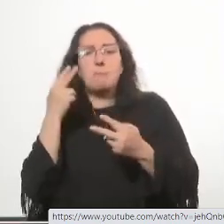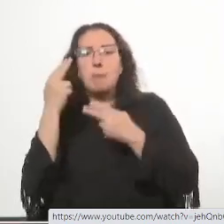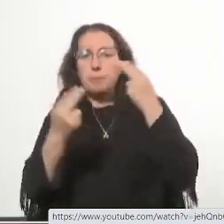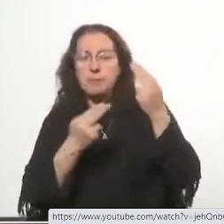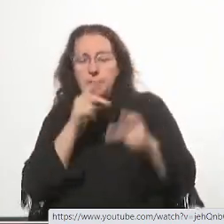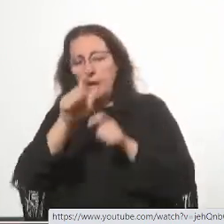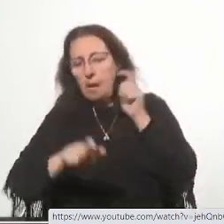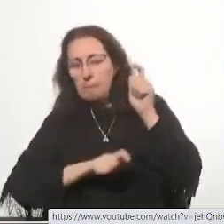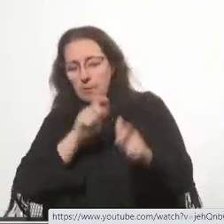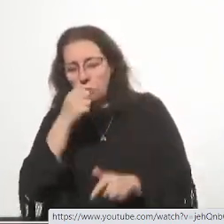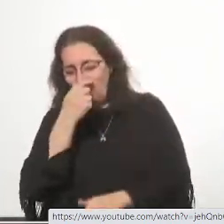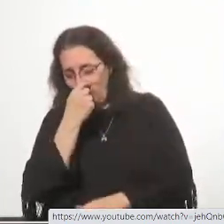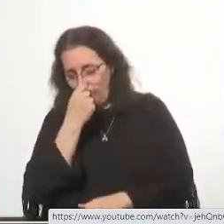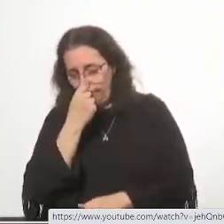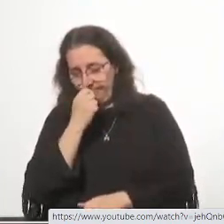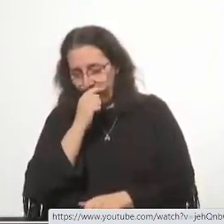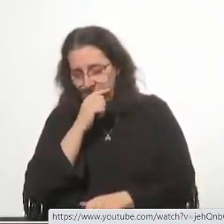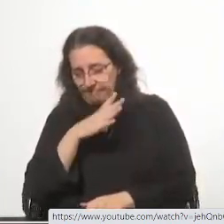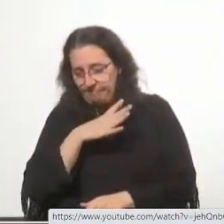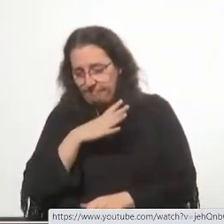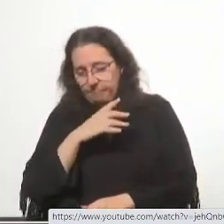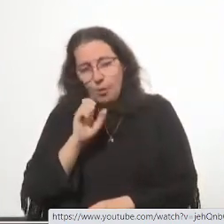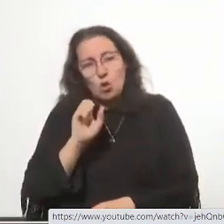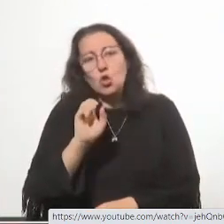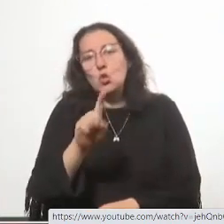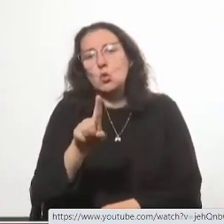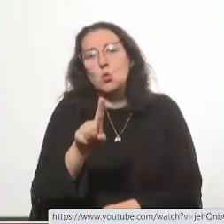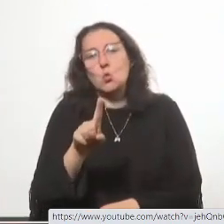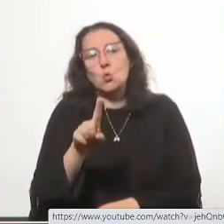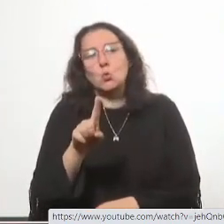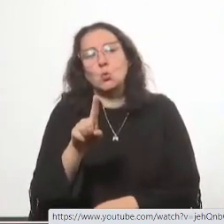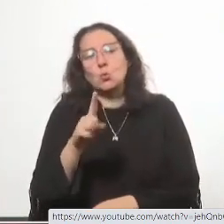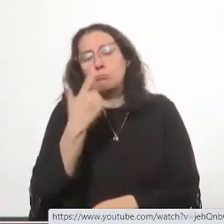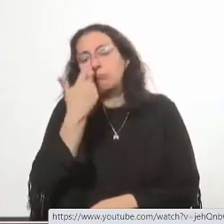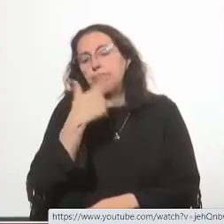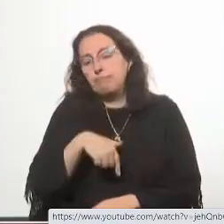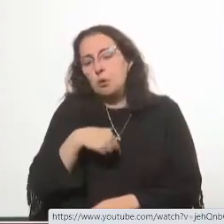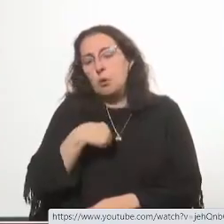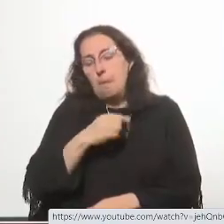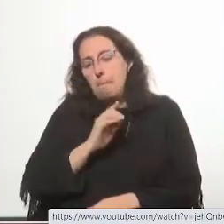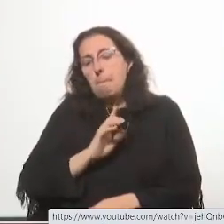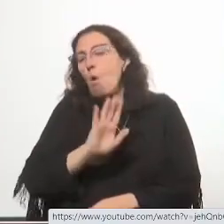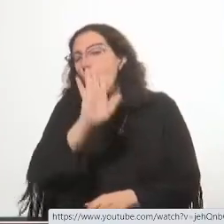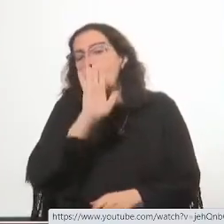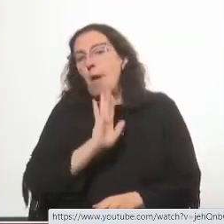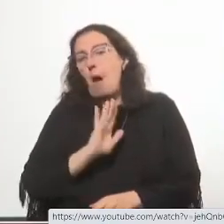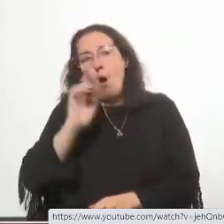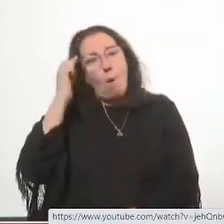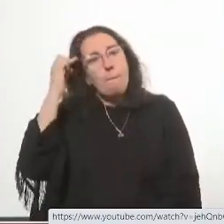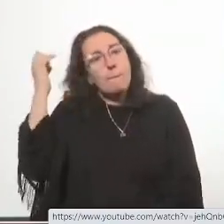a la gente formarse su personal y propia opinión sobre hechos